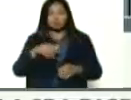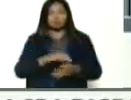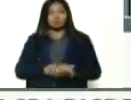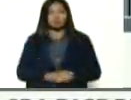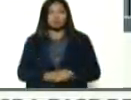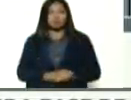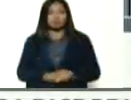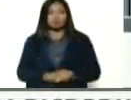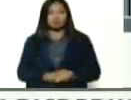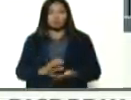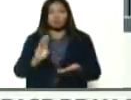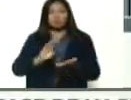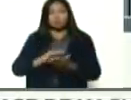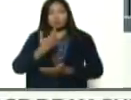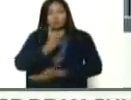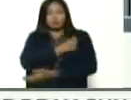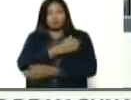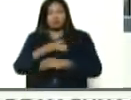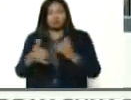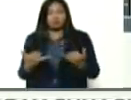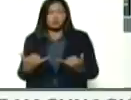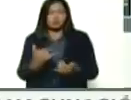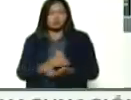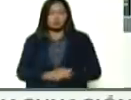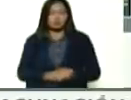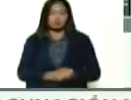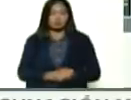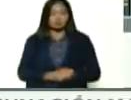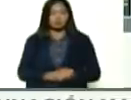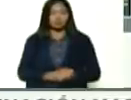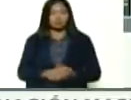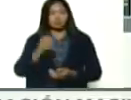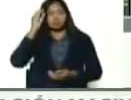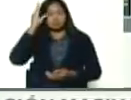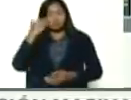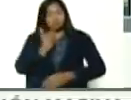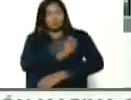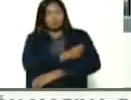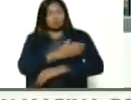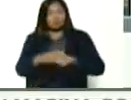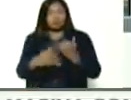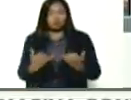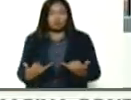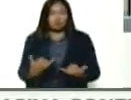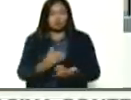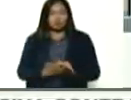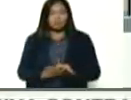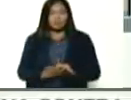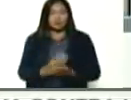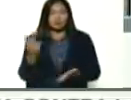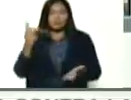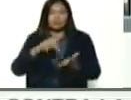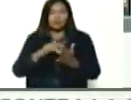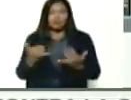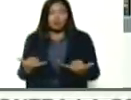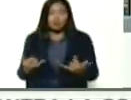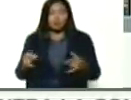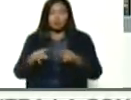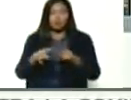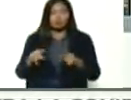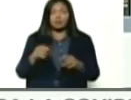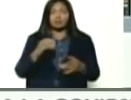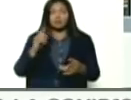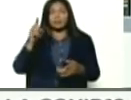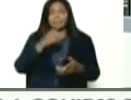los centros de vacunación y las capacidades de vacunación para que la llegada de este